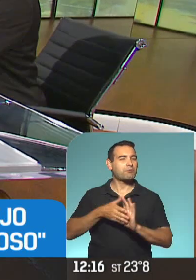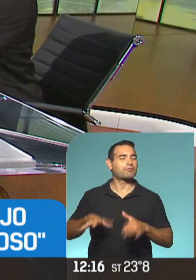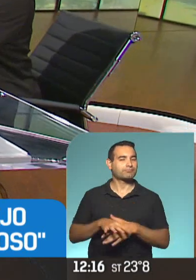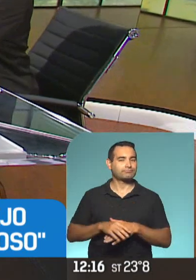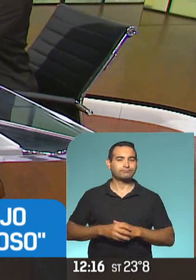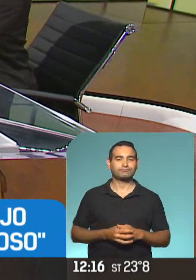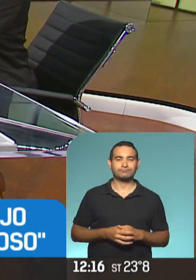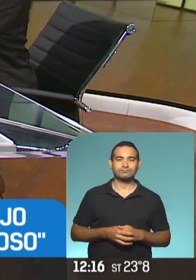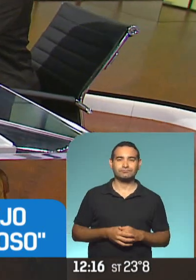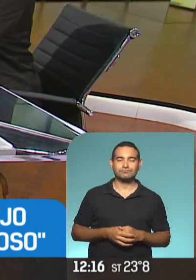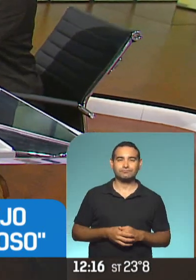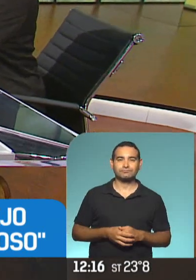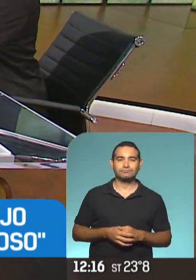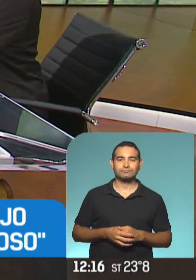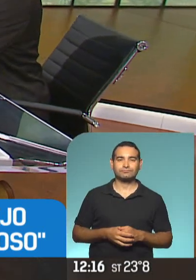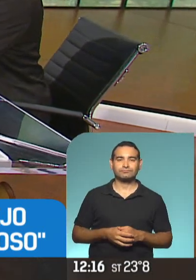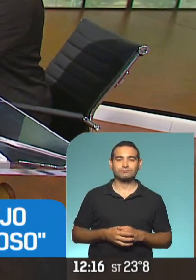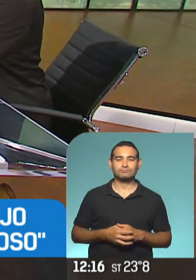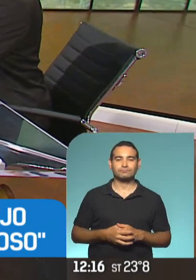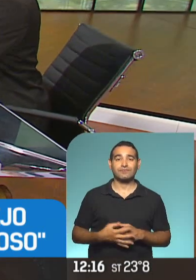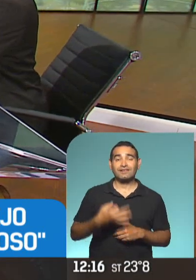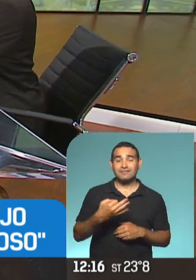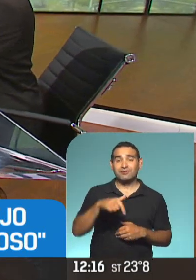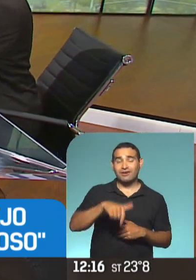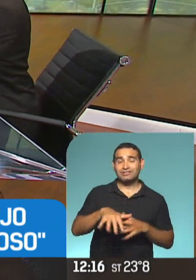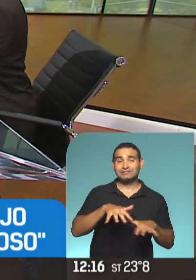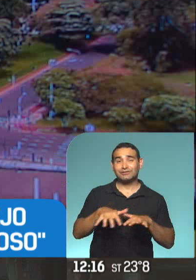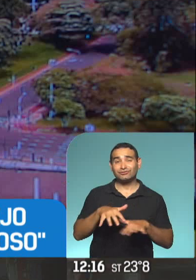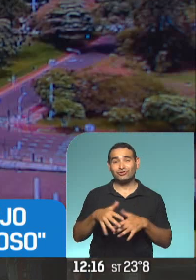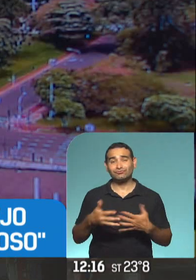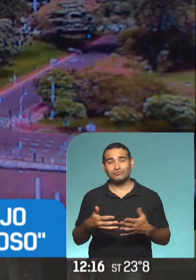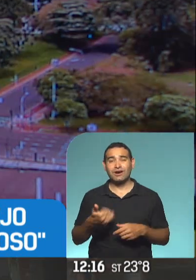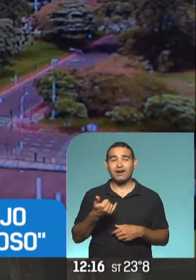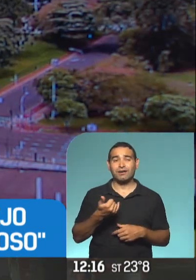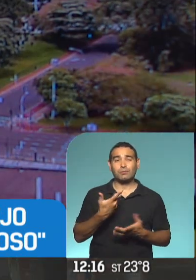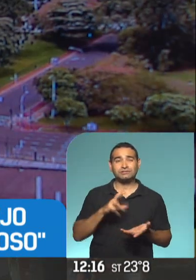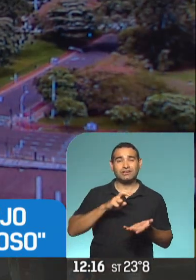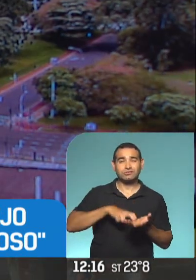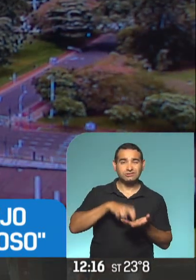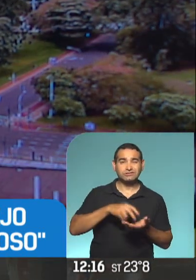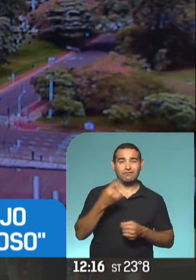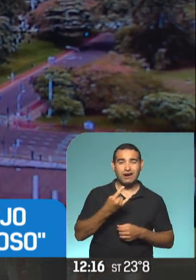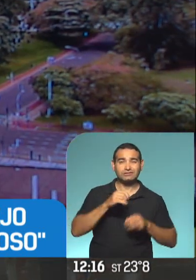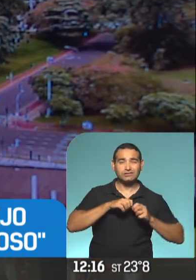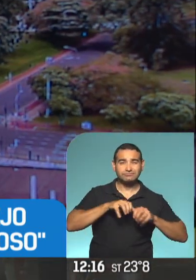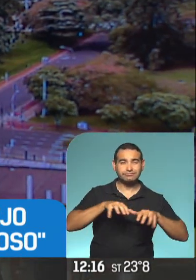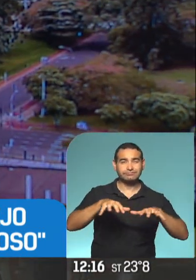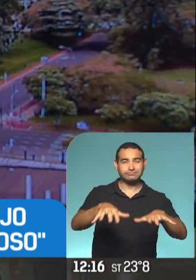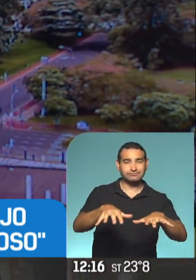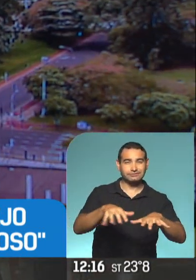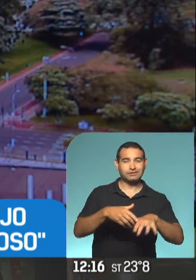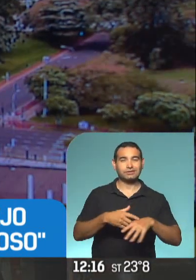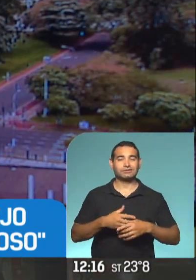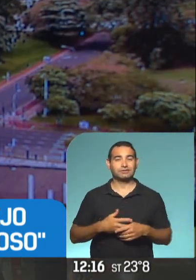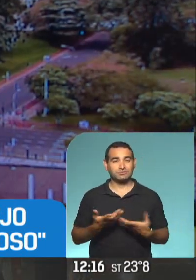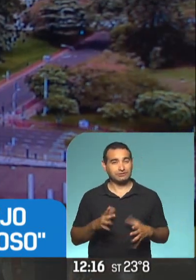decir. dónde este escenario no es propicio para que aparezcan fake news o pero- empiece a haber el famoso embarrar